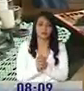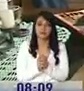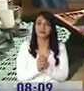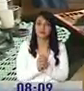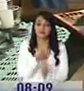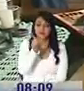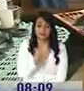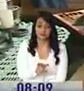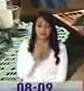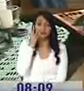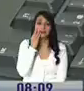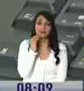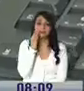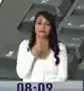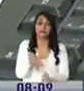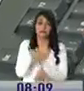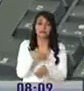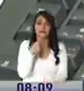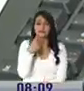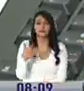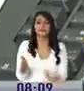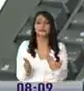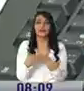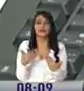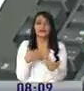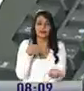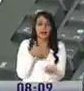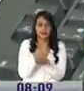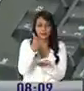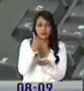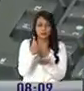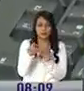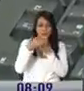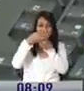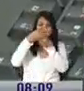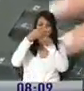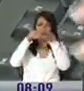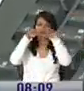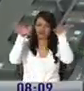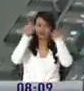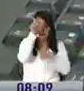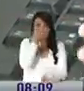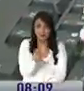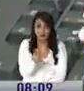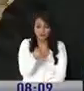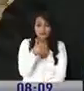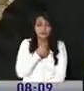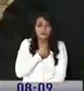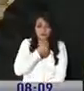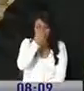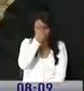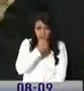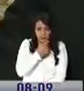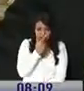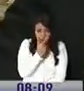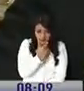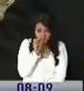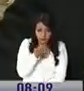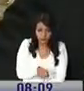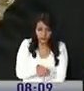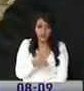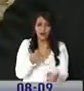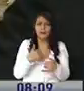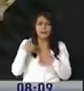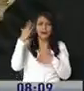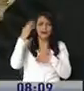expertos es por el fácil acceso a estos medios que ha convertido al usuario en un actor directo siendo esta la campaña más conectada